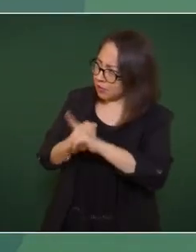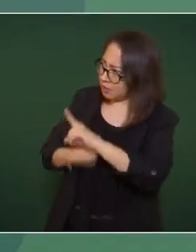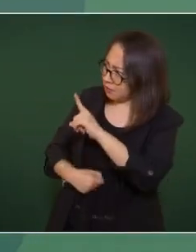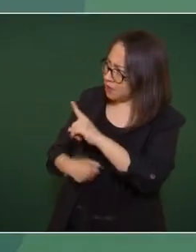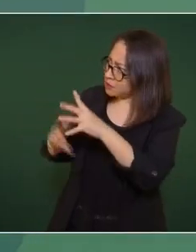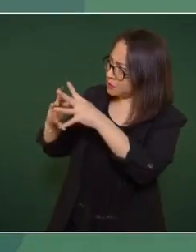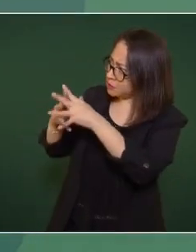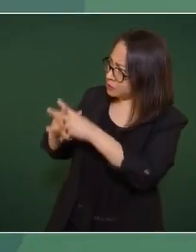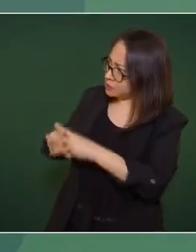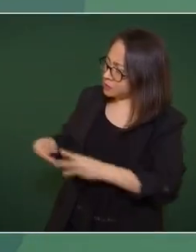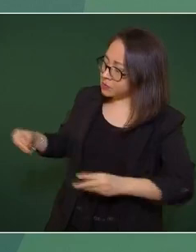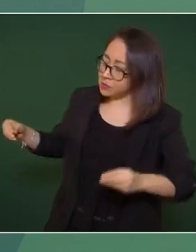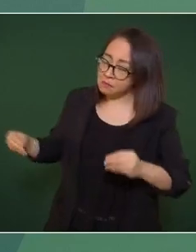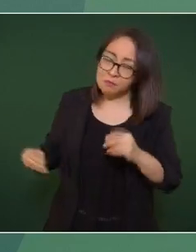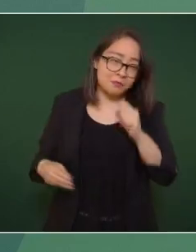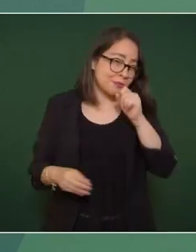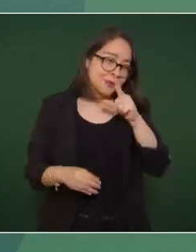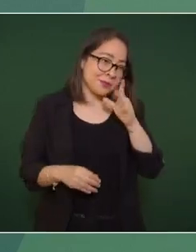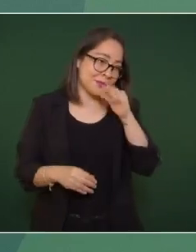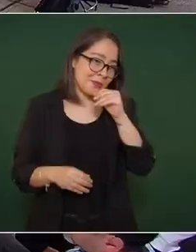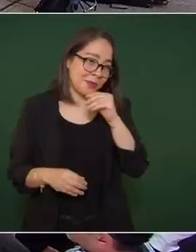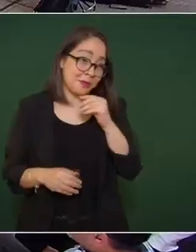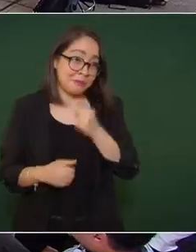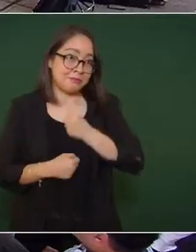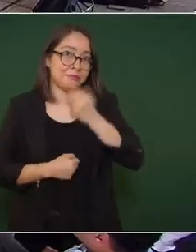Y ya también no puedo decir más, porque si no